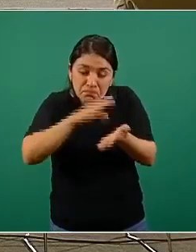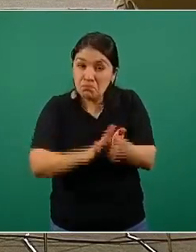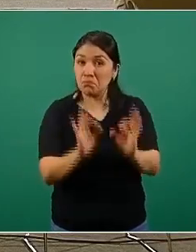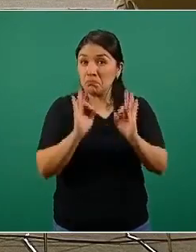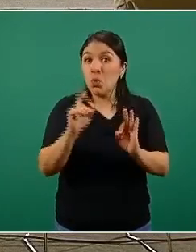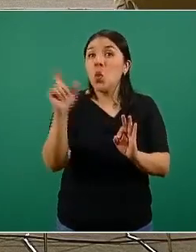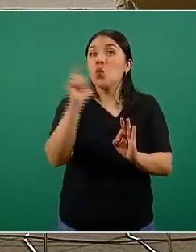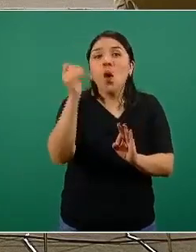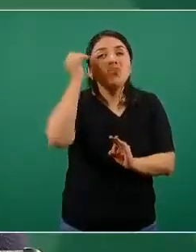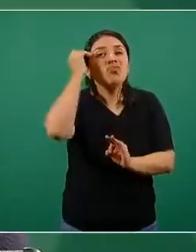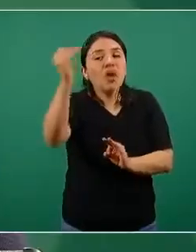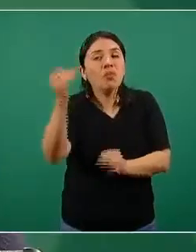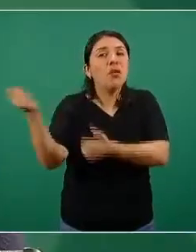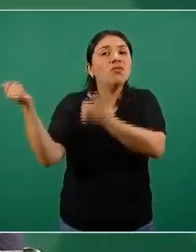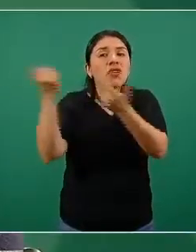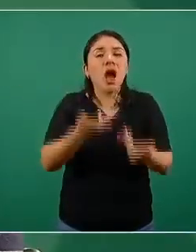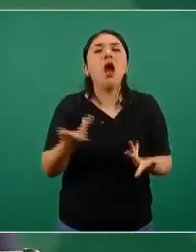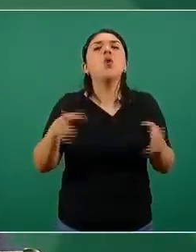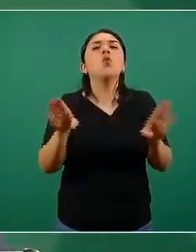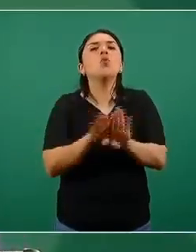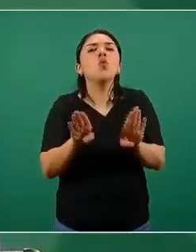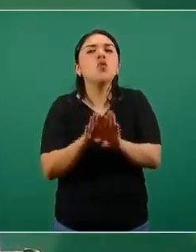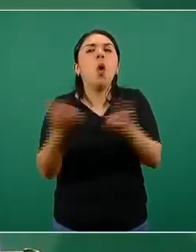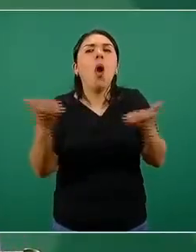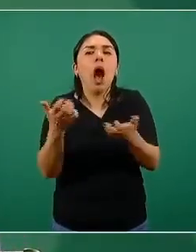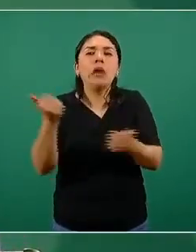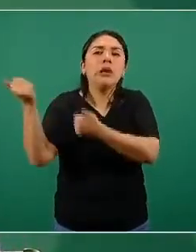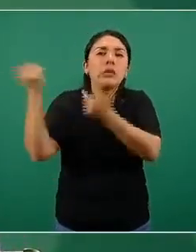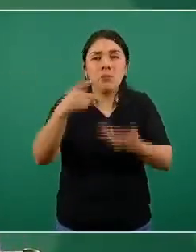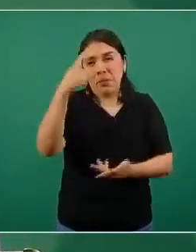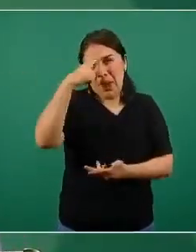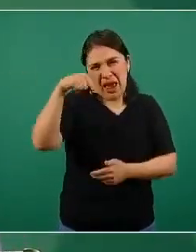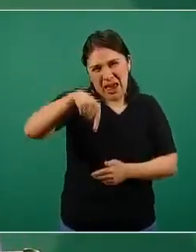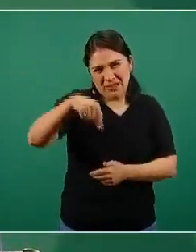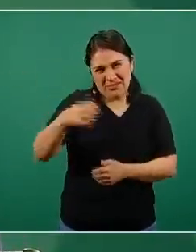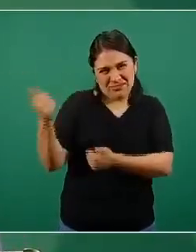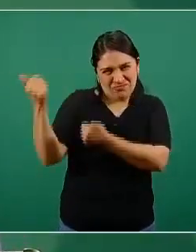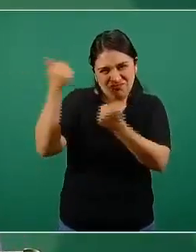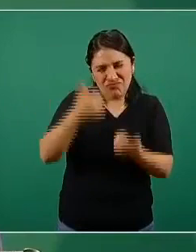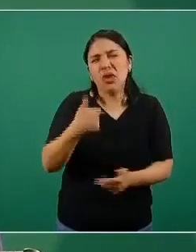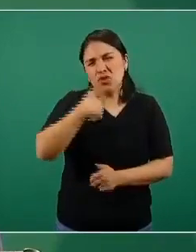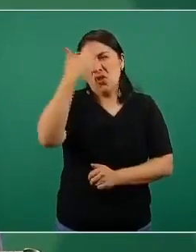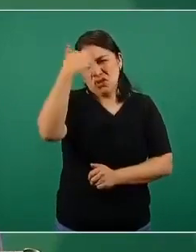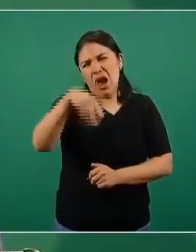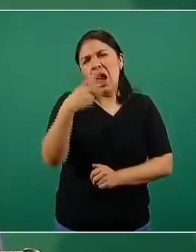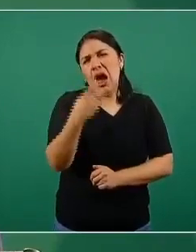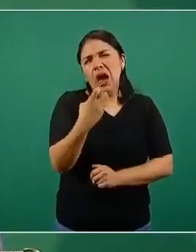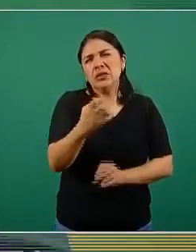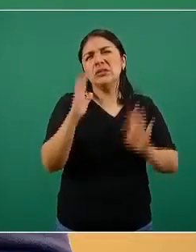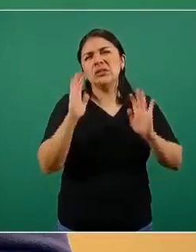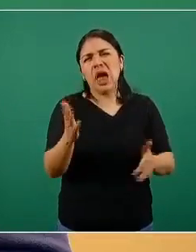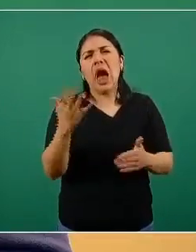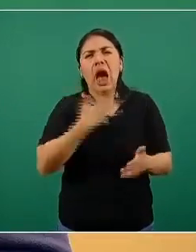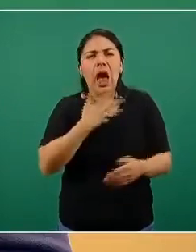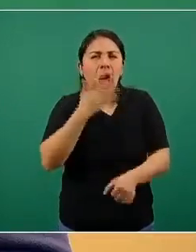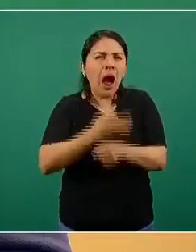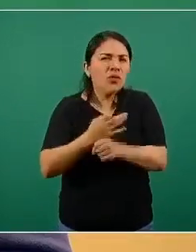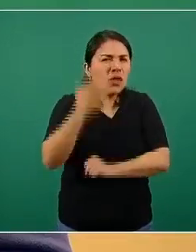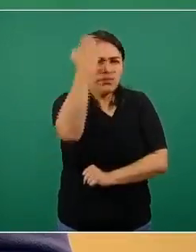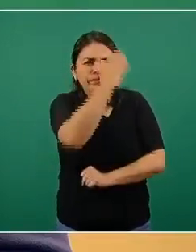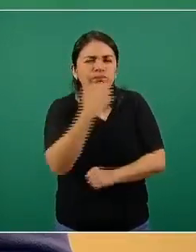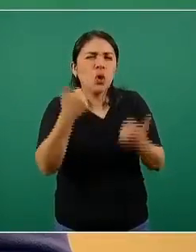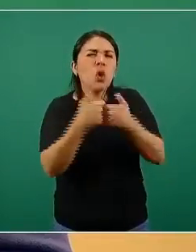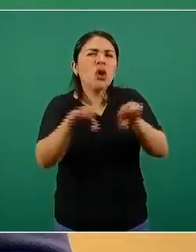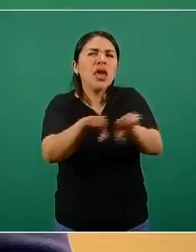las entregas y cómo se van a hacer los diferentes traslados. Sé que eso se está evaluando por el equipo